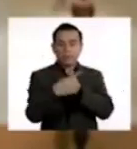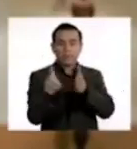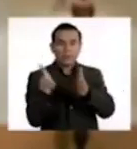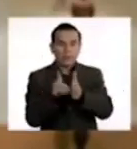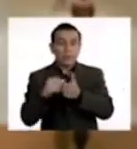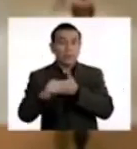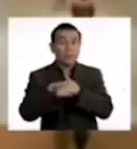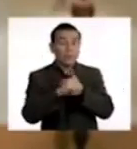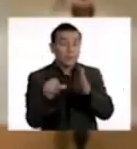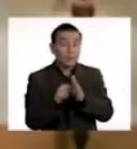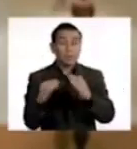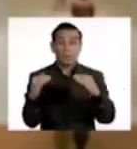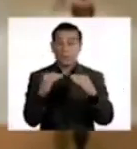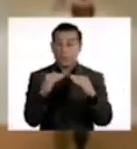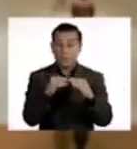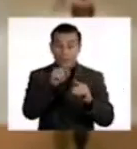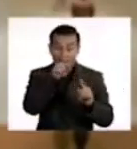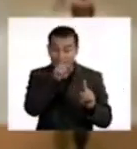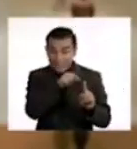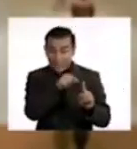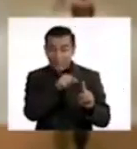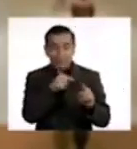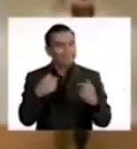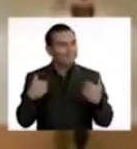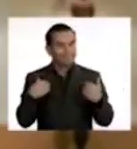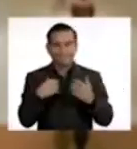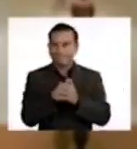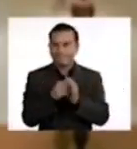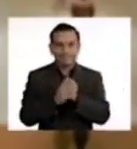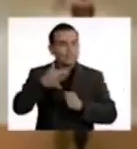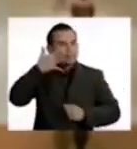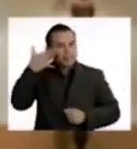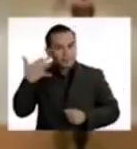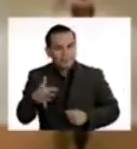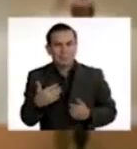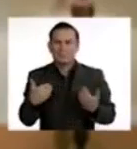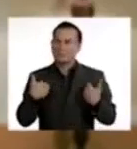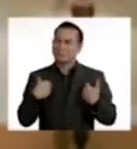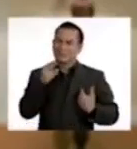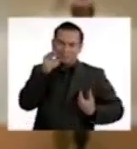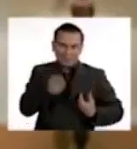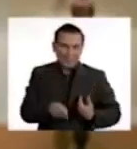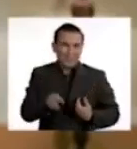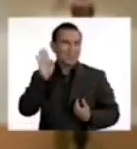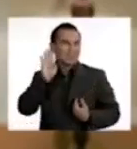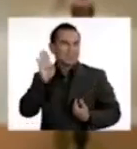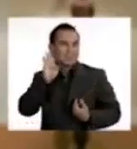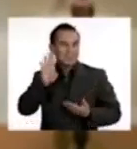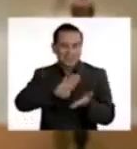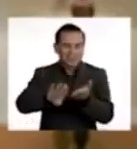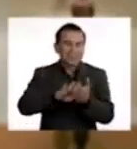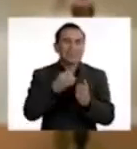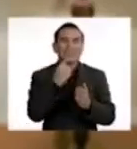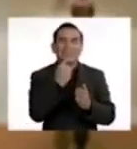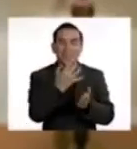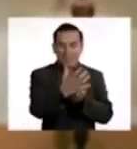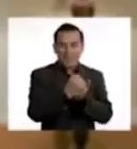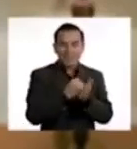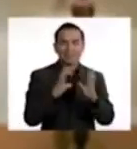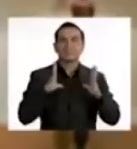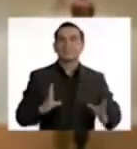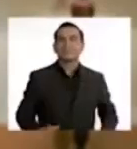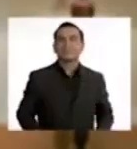legislativa que igual que a mí no les afecta en nada la violencia social de manera directa porque tienen asignada seguridad del estado pagada con los